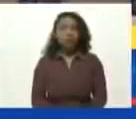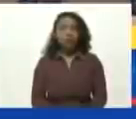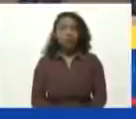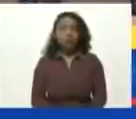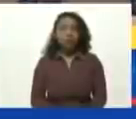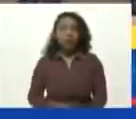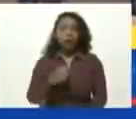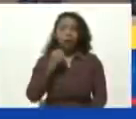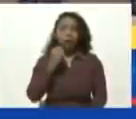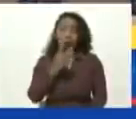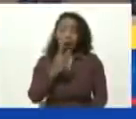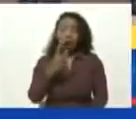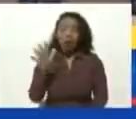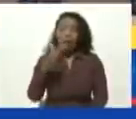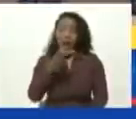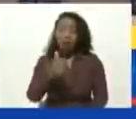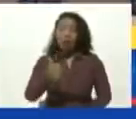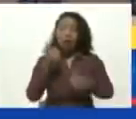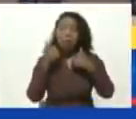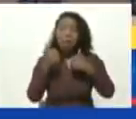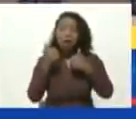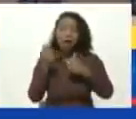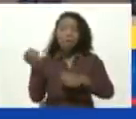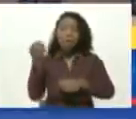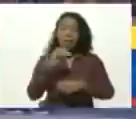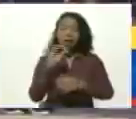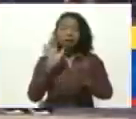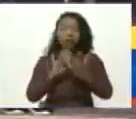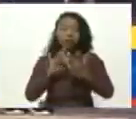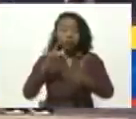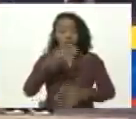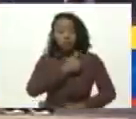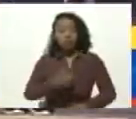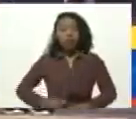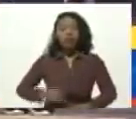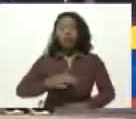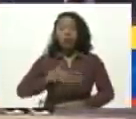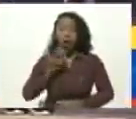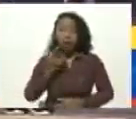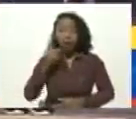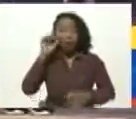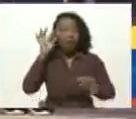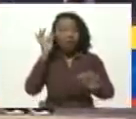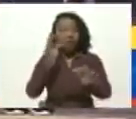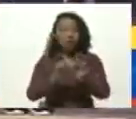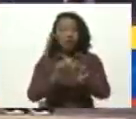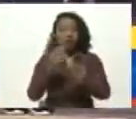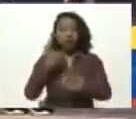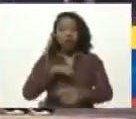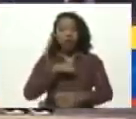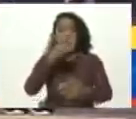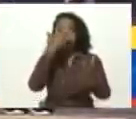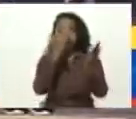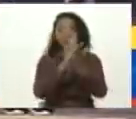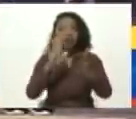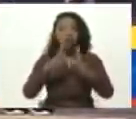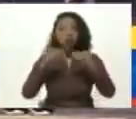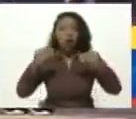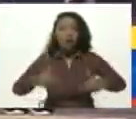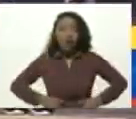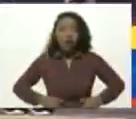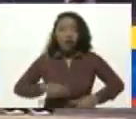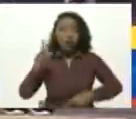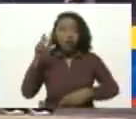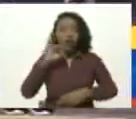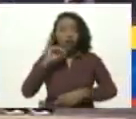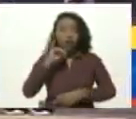Bueno, nos parece extraordinario y además lo comprobamos, presidente. Nosotros podemos dar fe porque estamos al frente de todo este esfuerzo, de esos